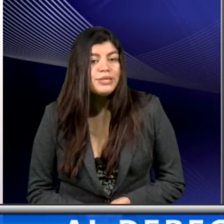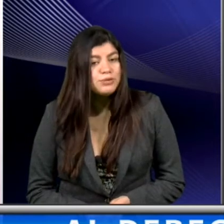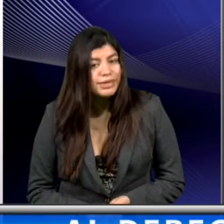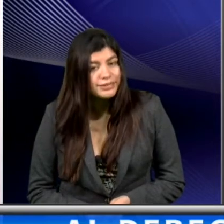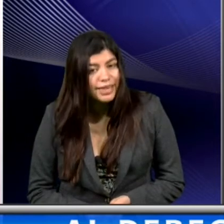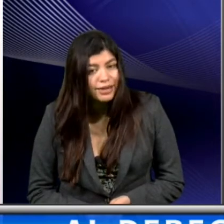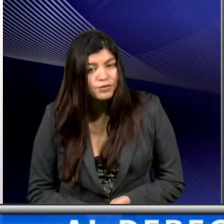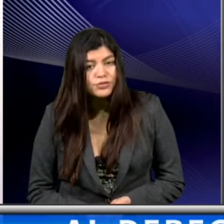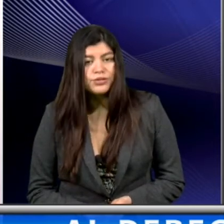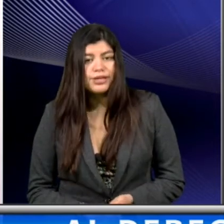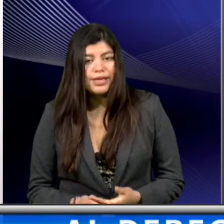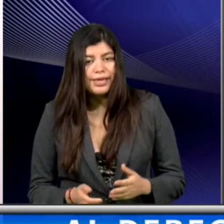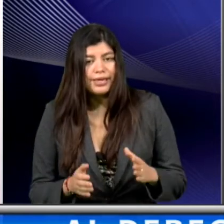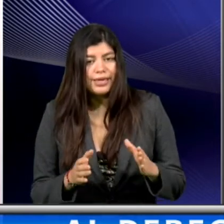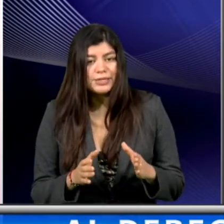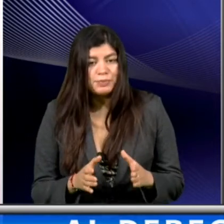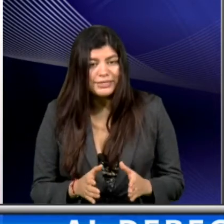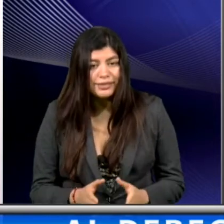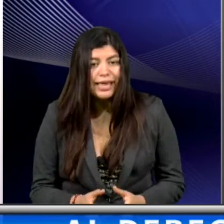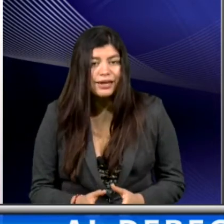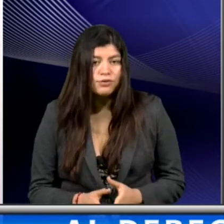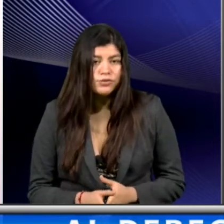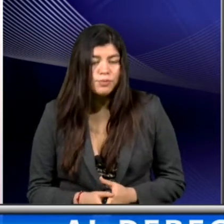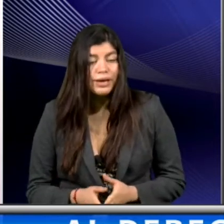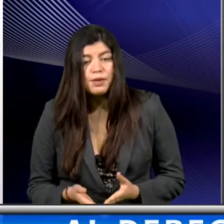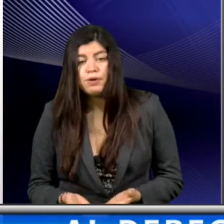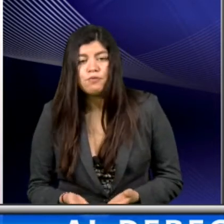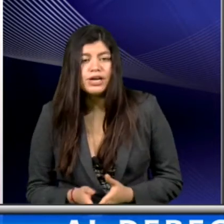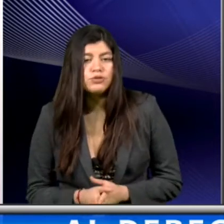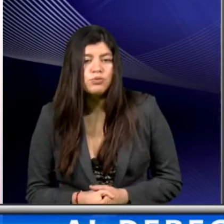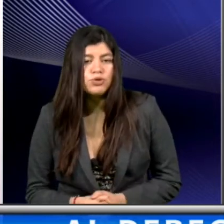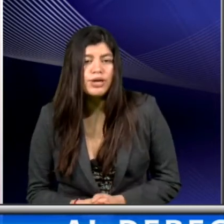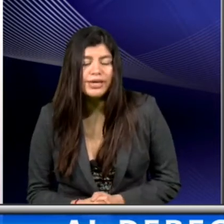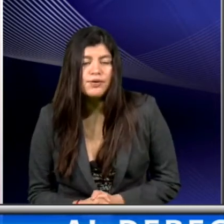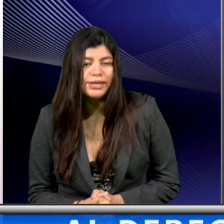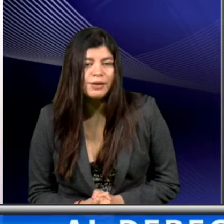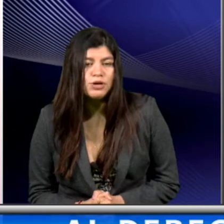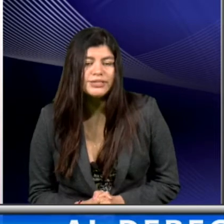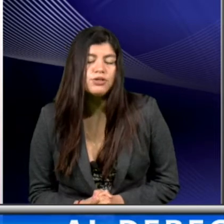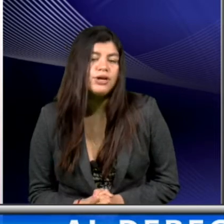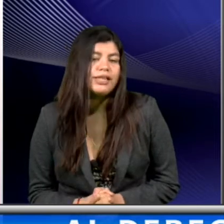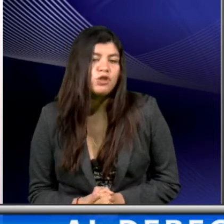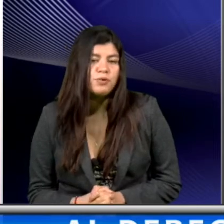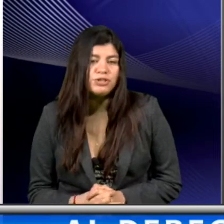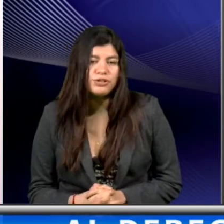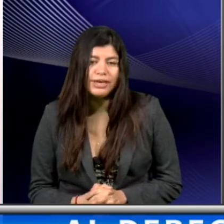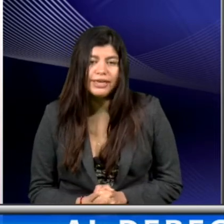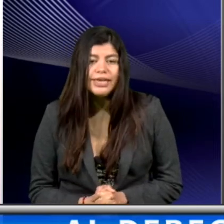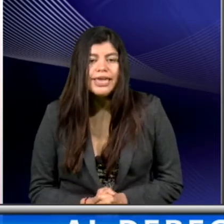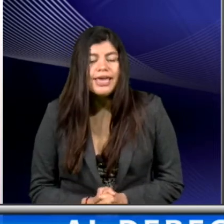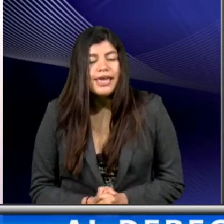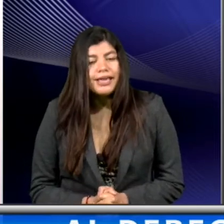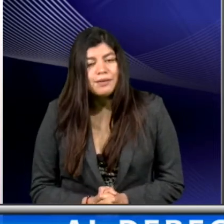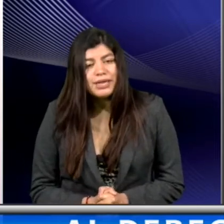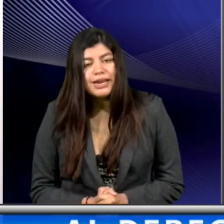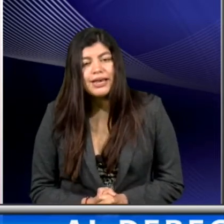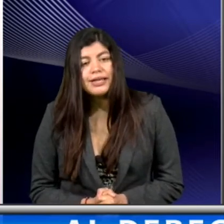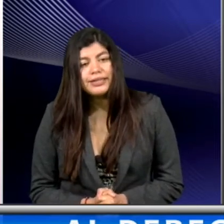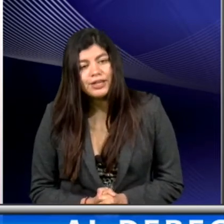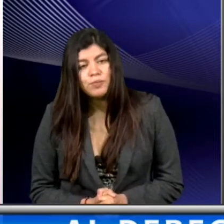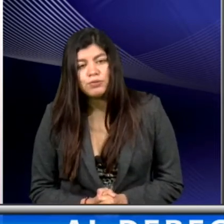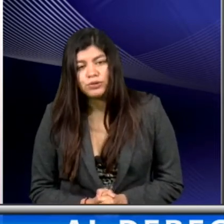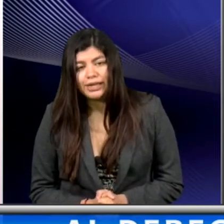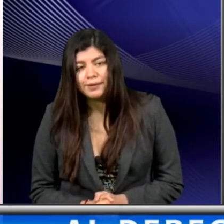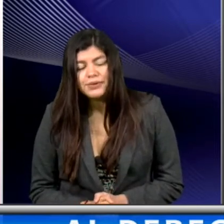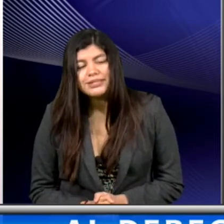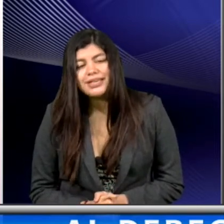que visualizarlos, explicitarlos, para después buscar soluciones, que es lo que estamos haciendo con estas dos profesionales. Camila, te